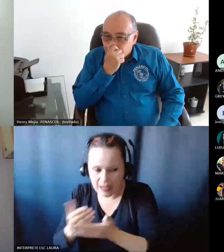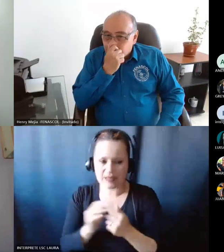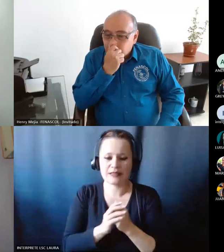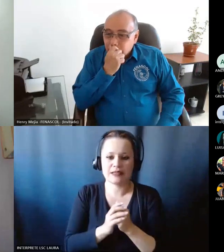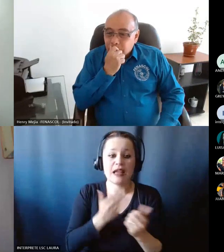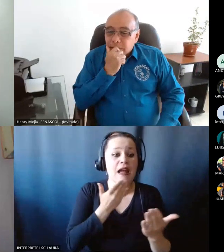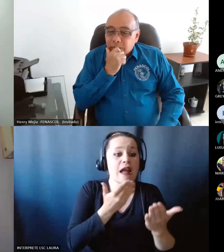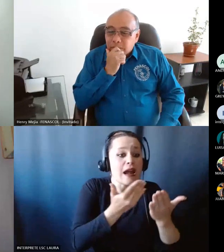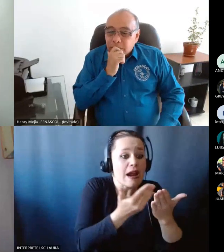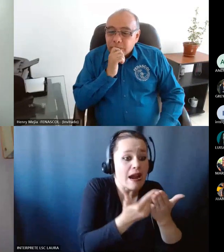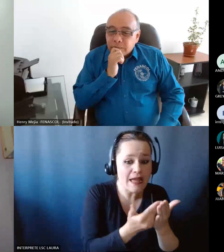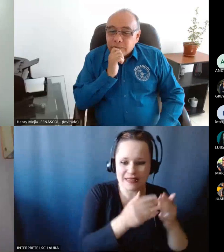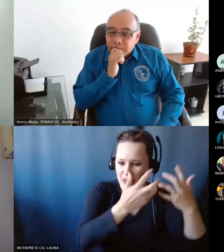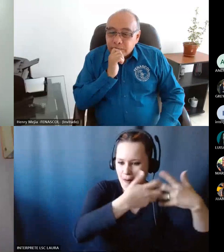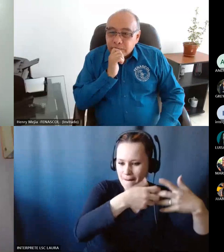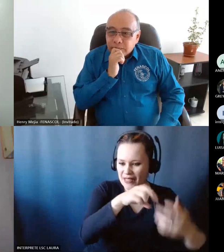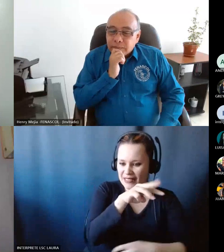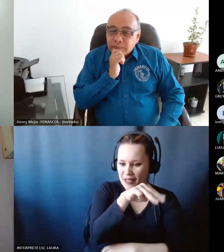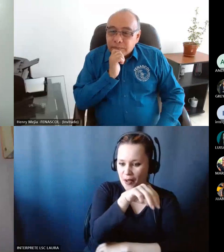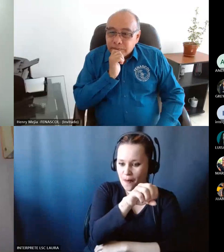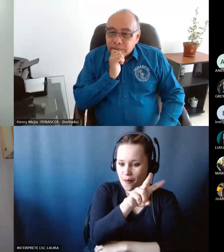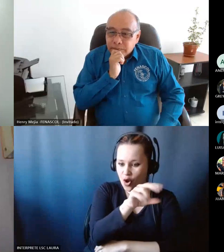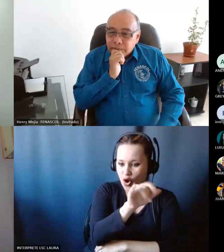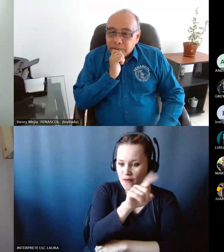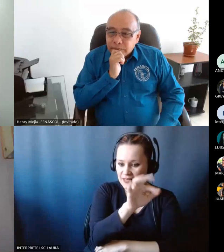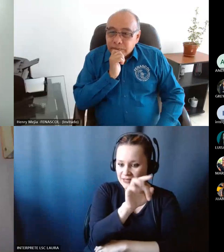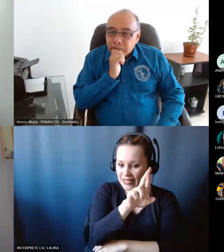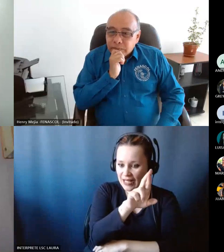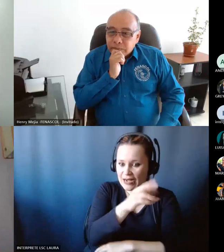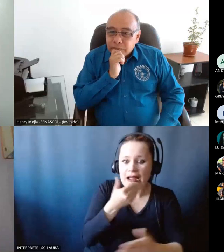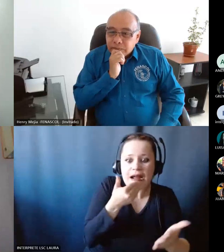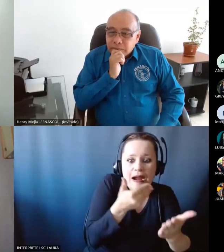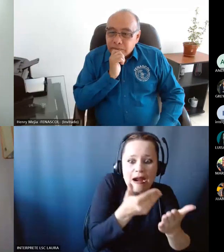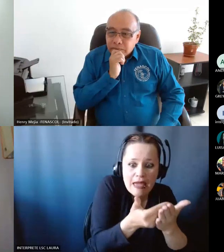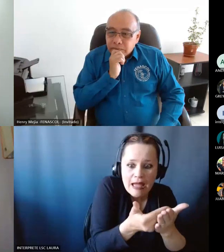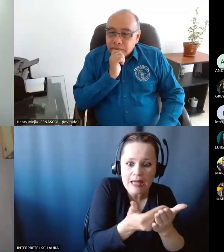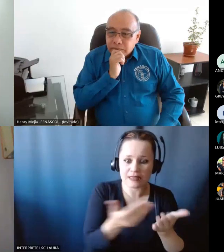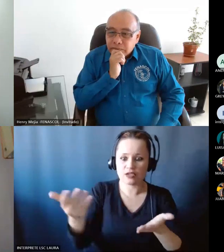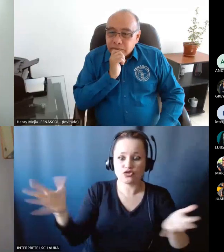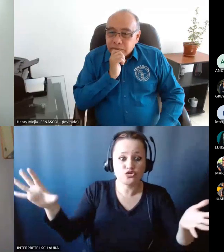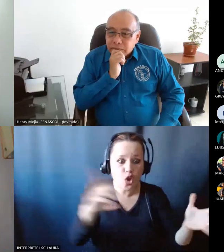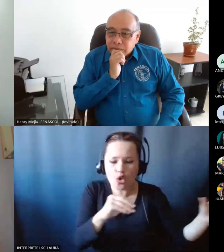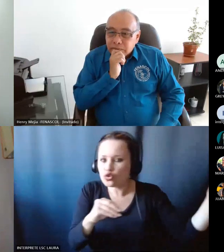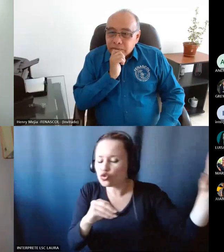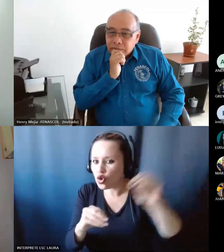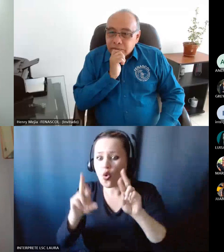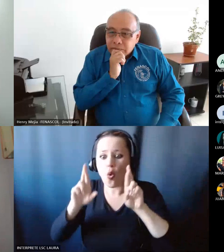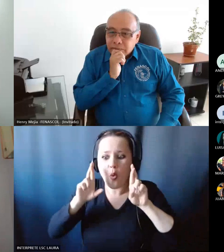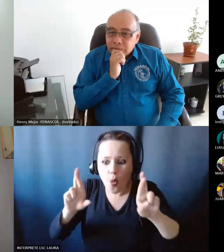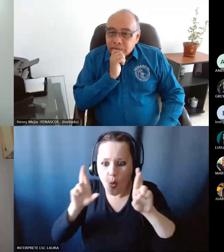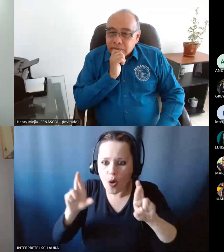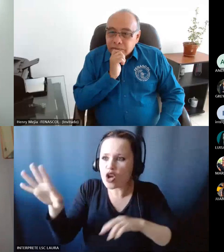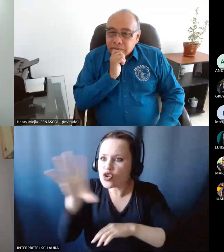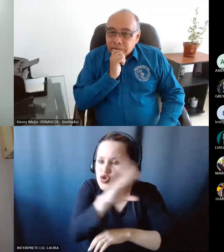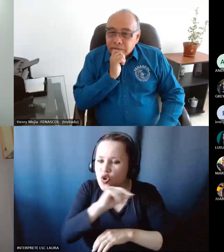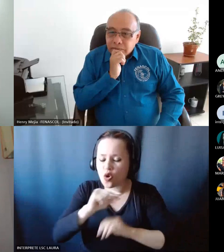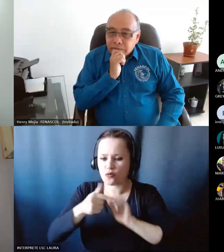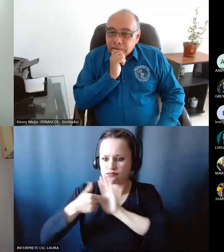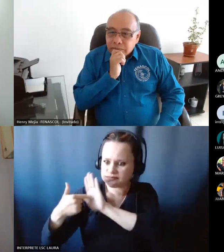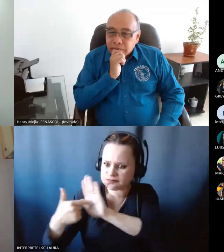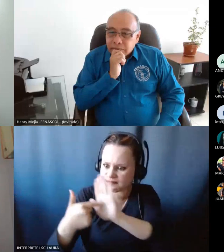telefónica moestar por sumarse a esta puesta en la cual todos todos todos deberíamos también ser protagonistas